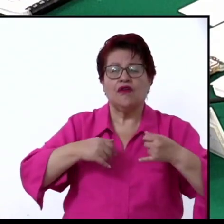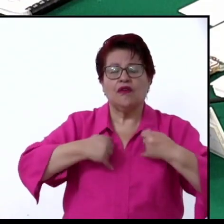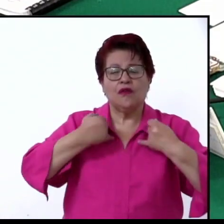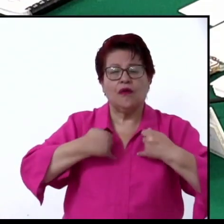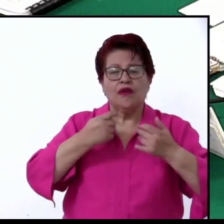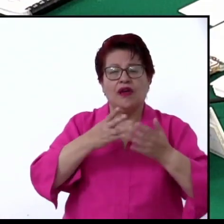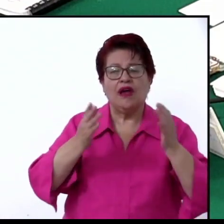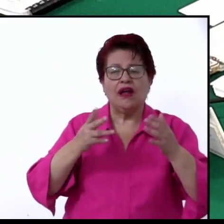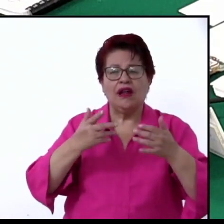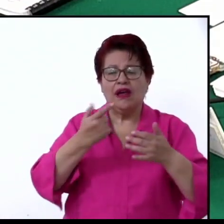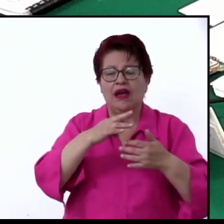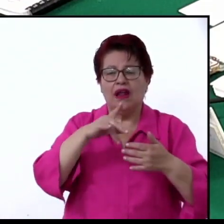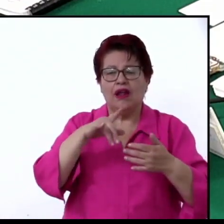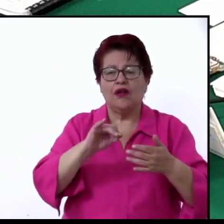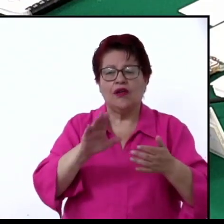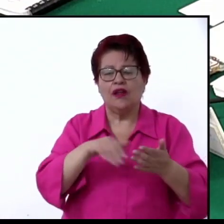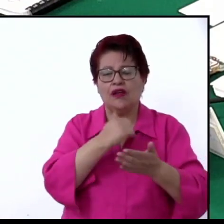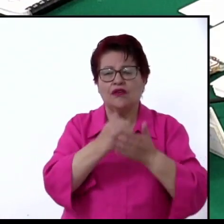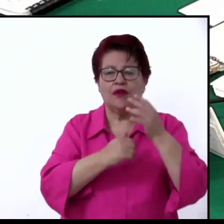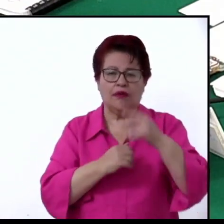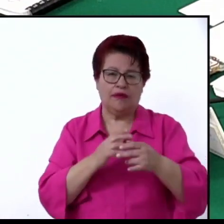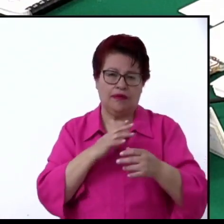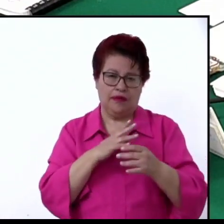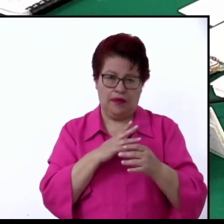un género de la Ciudad de México.